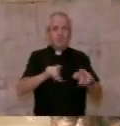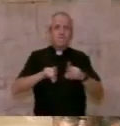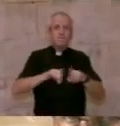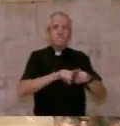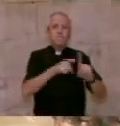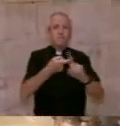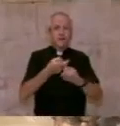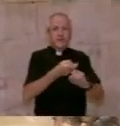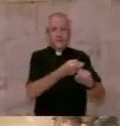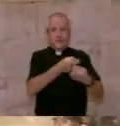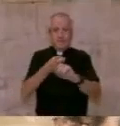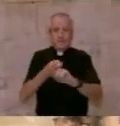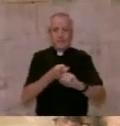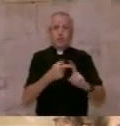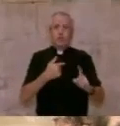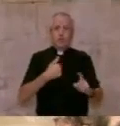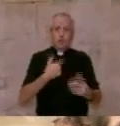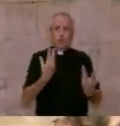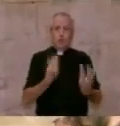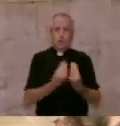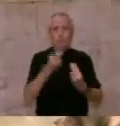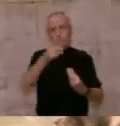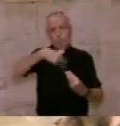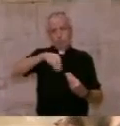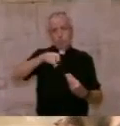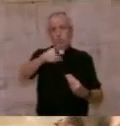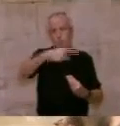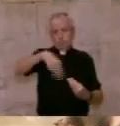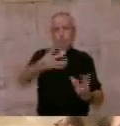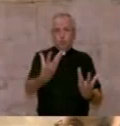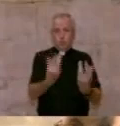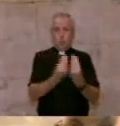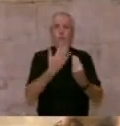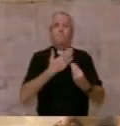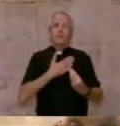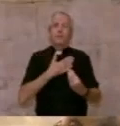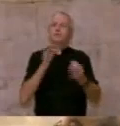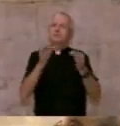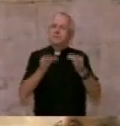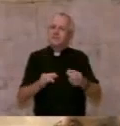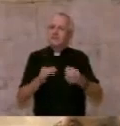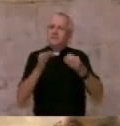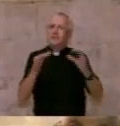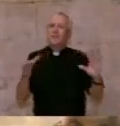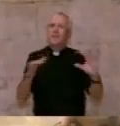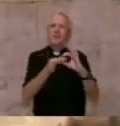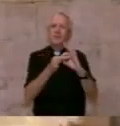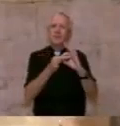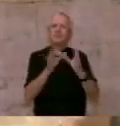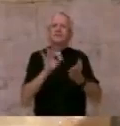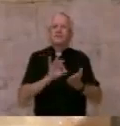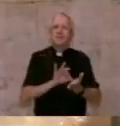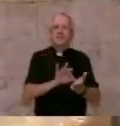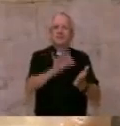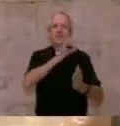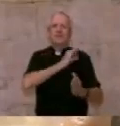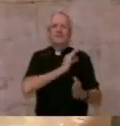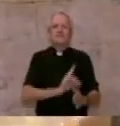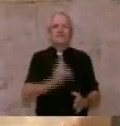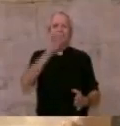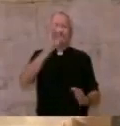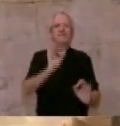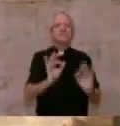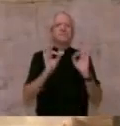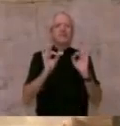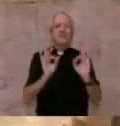fraternalmente, yo con vosotros y vosotros conmigo, siempre unidos a la limón, sirviendo al Señor,